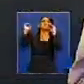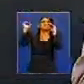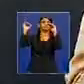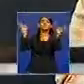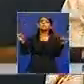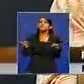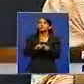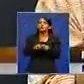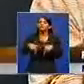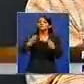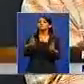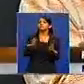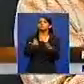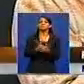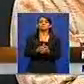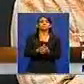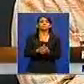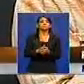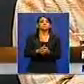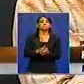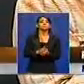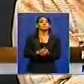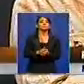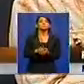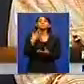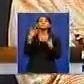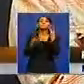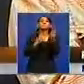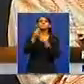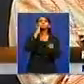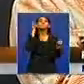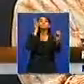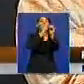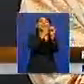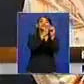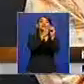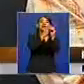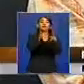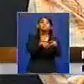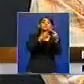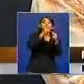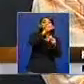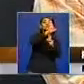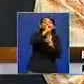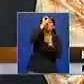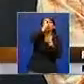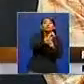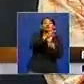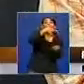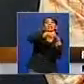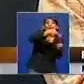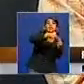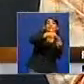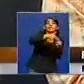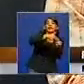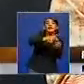resumen, básicamente lo que se quiere hacer es sustituir en un inicio el 5% de la gasolina extra